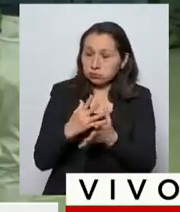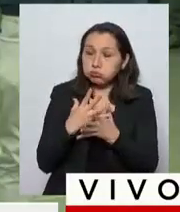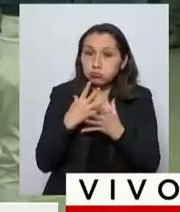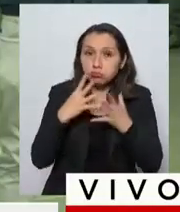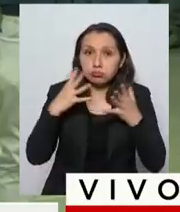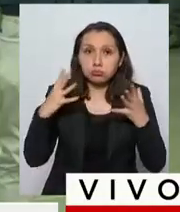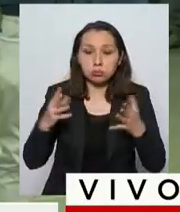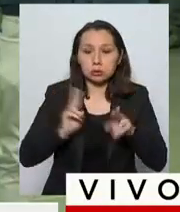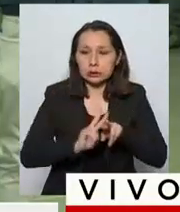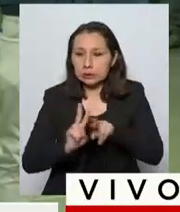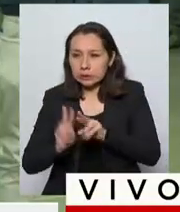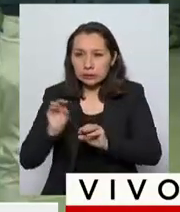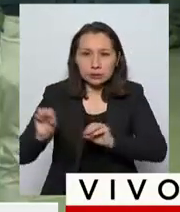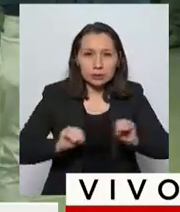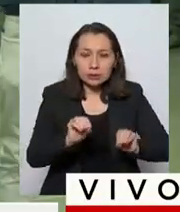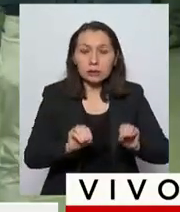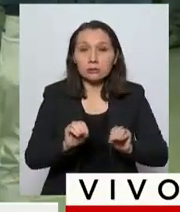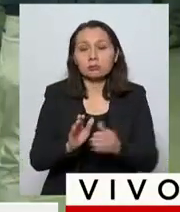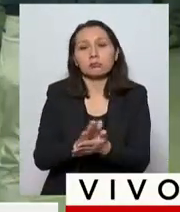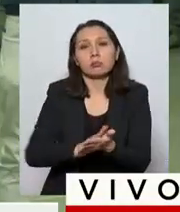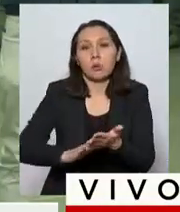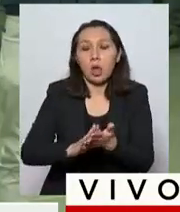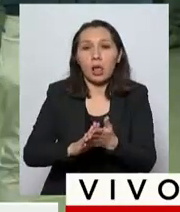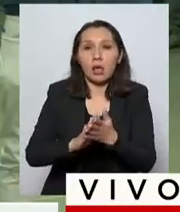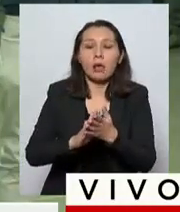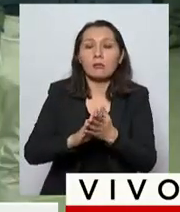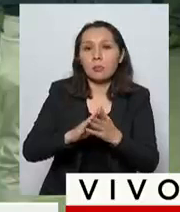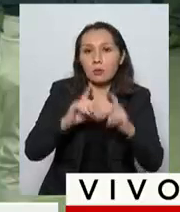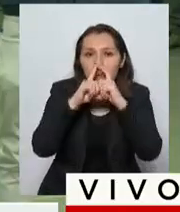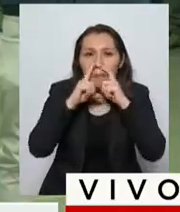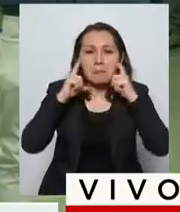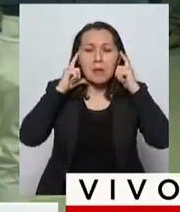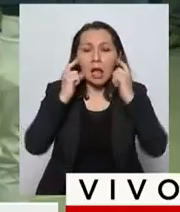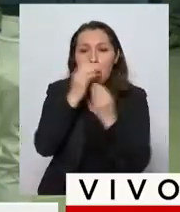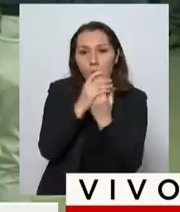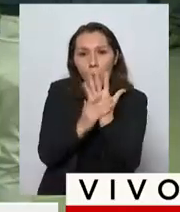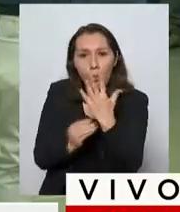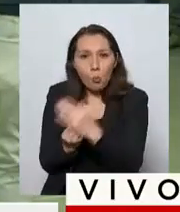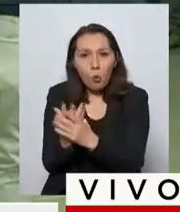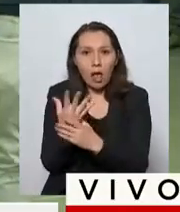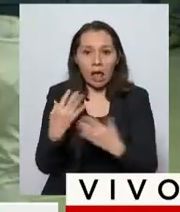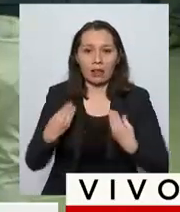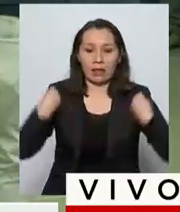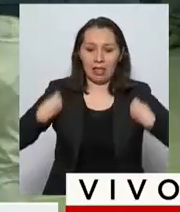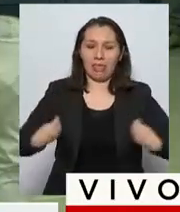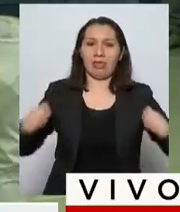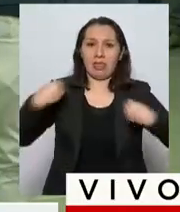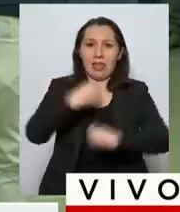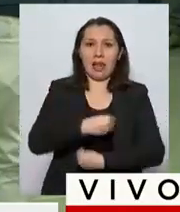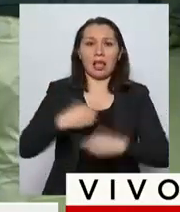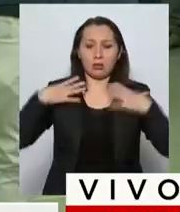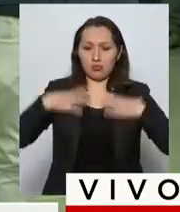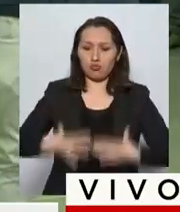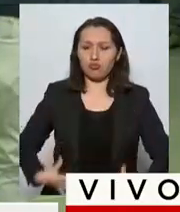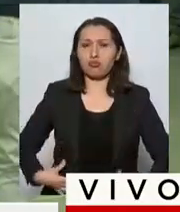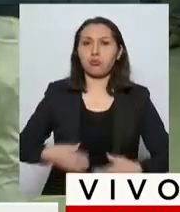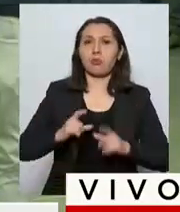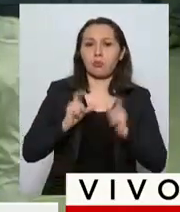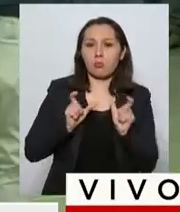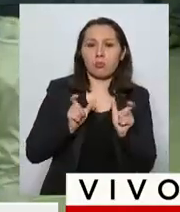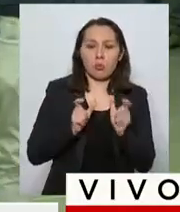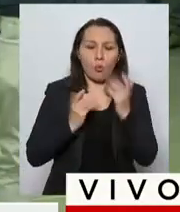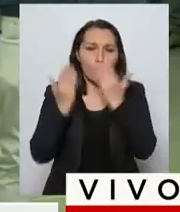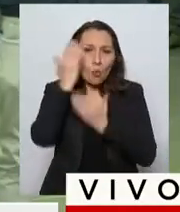gigantesco. Como por ejemplo, mascarillas, guantes, delantales, pecheras,